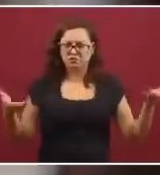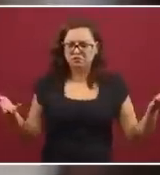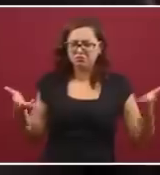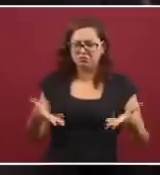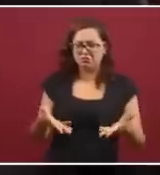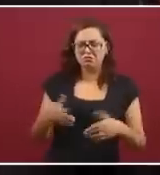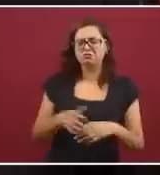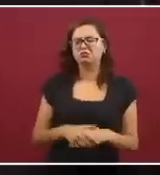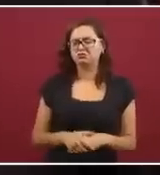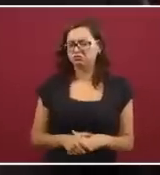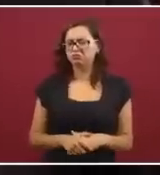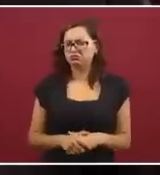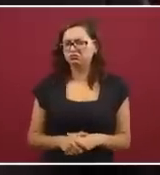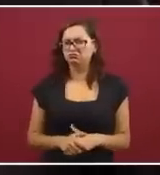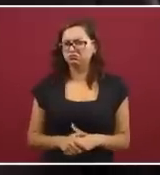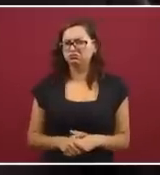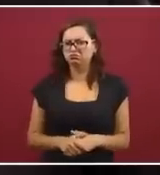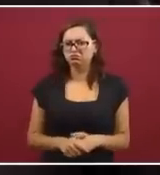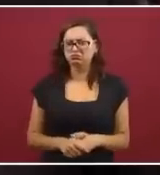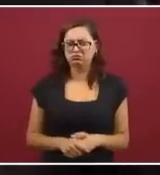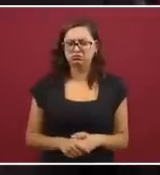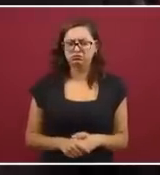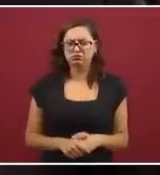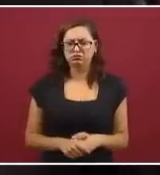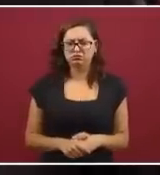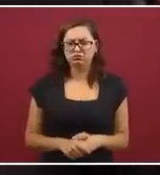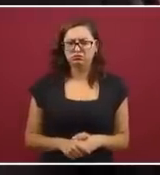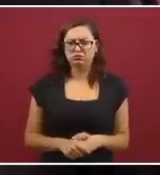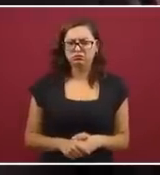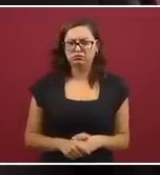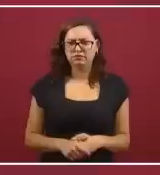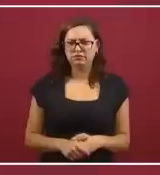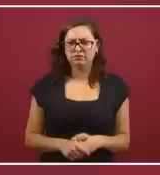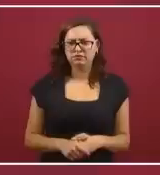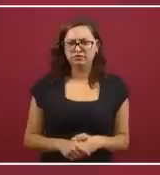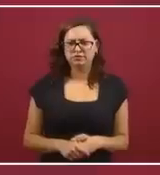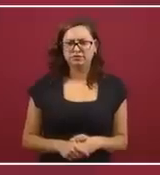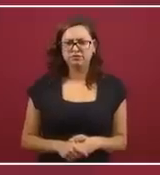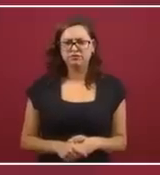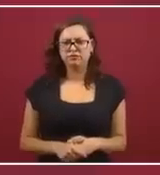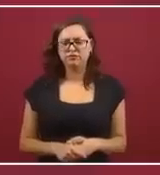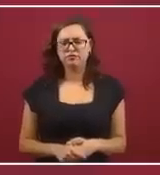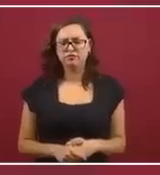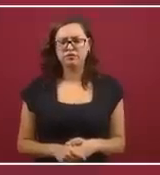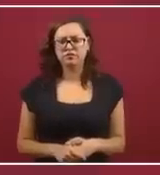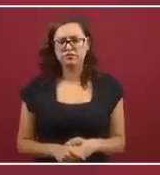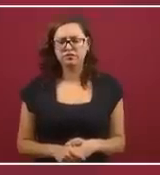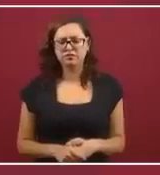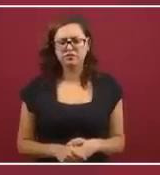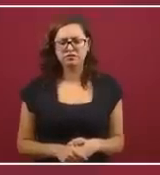sí hoy qué sucede